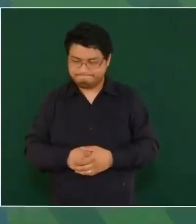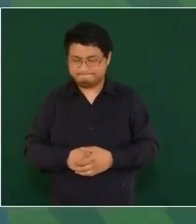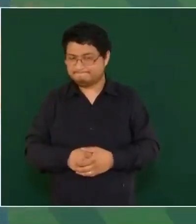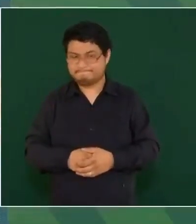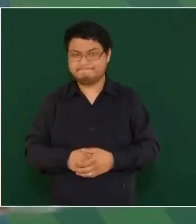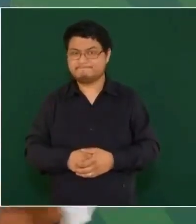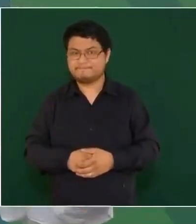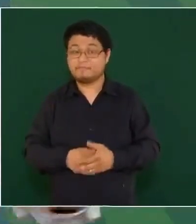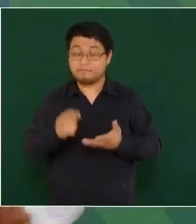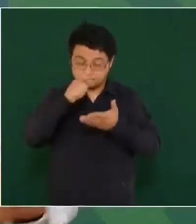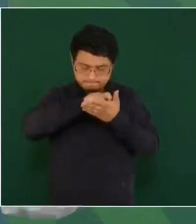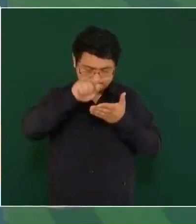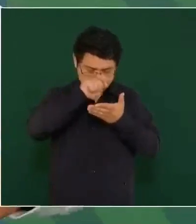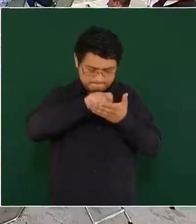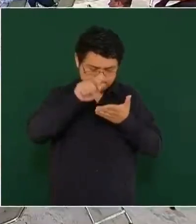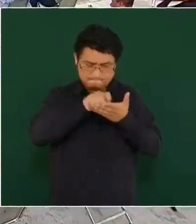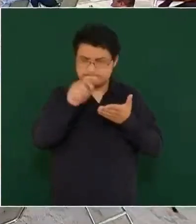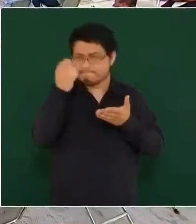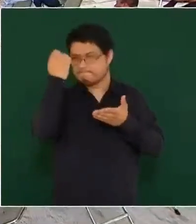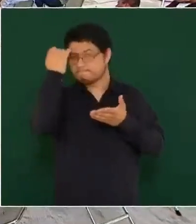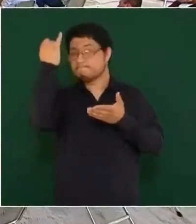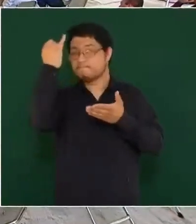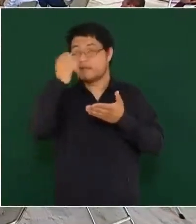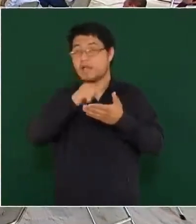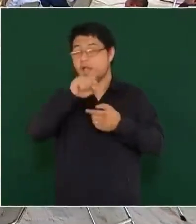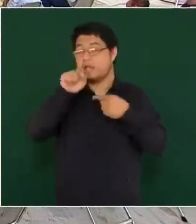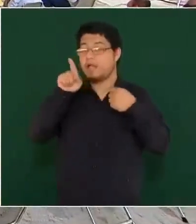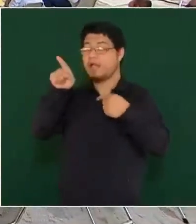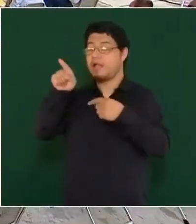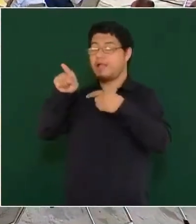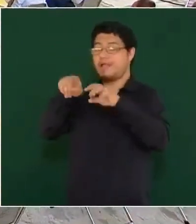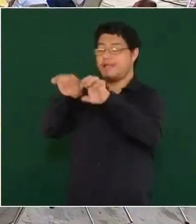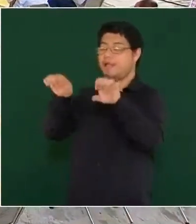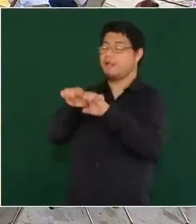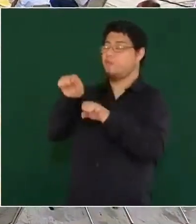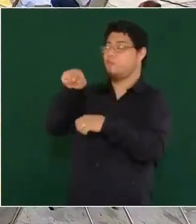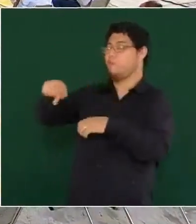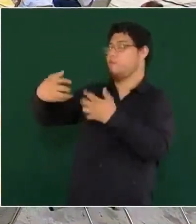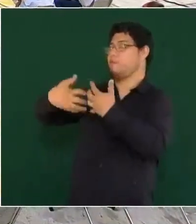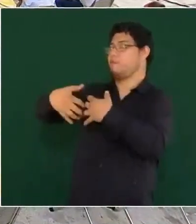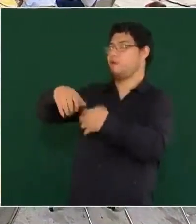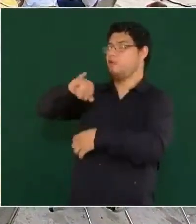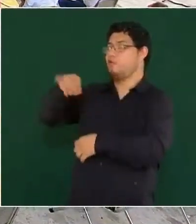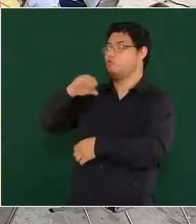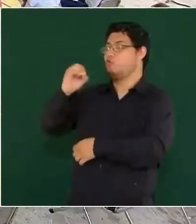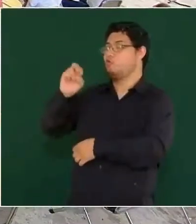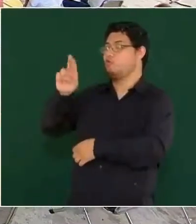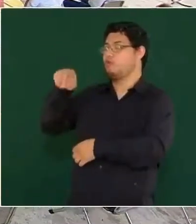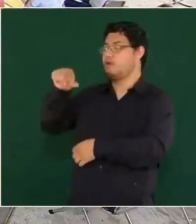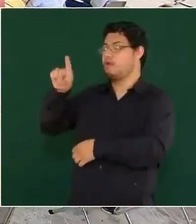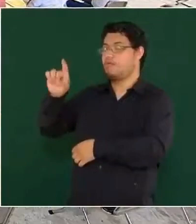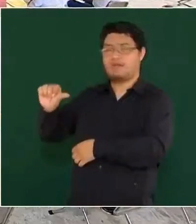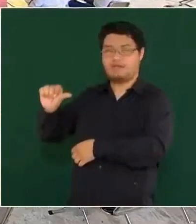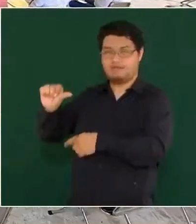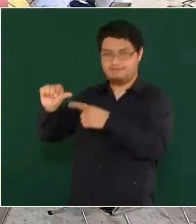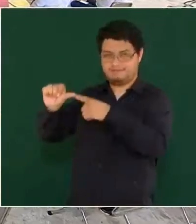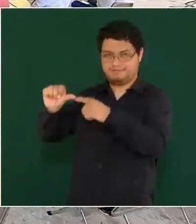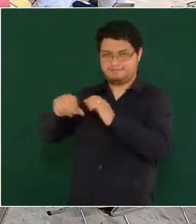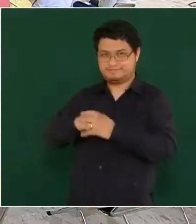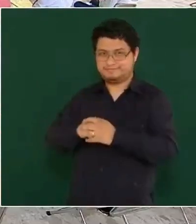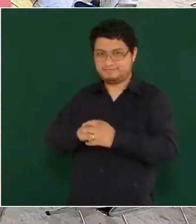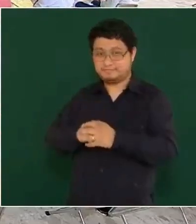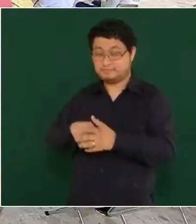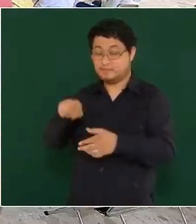escribía en la jornada y una vez utilizó una expresión